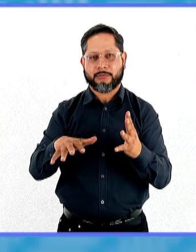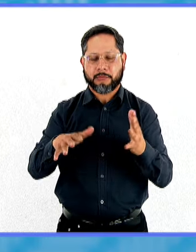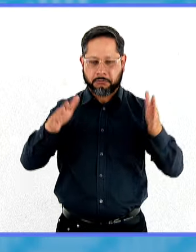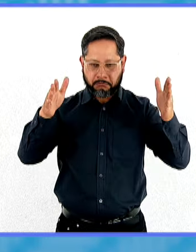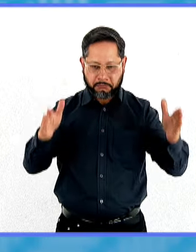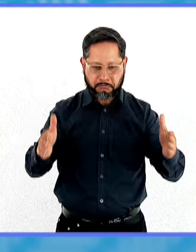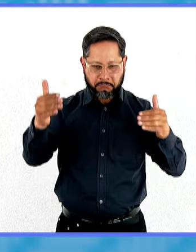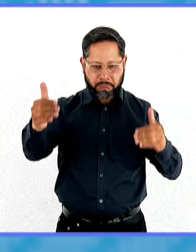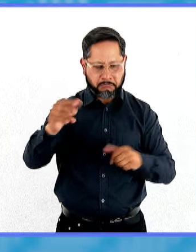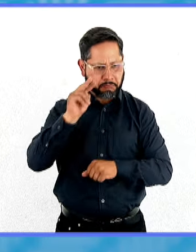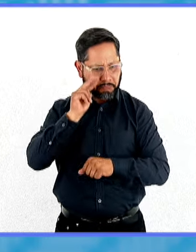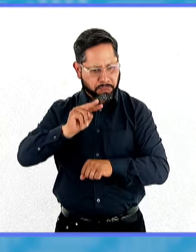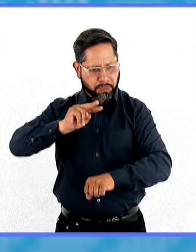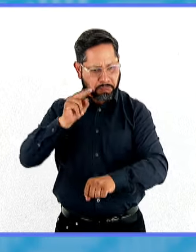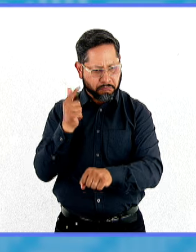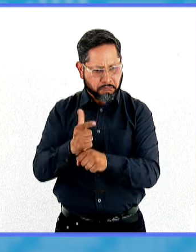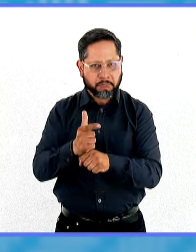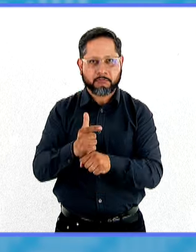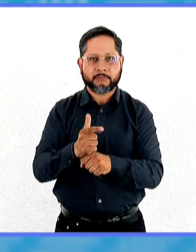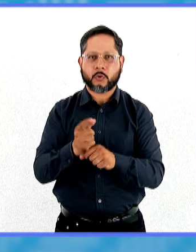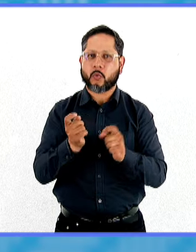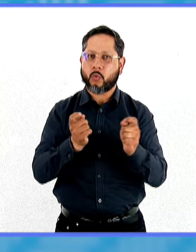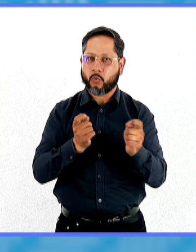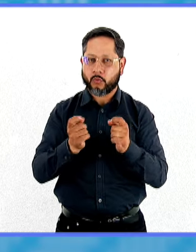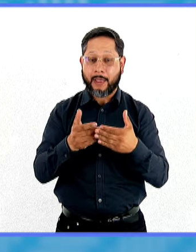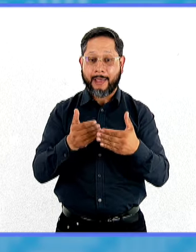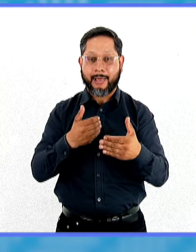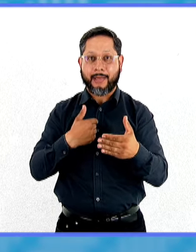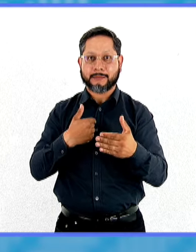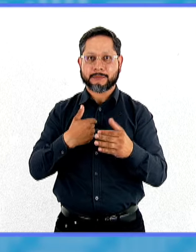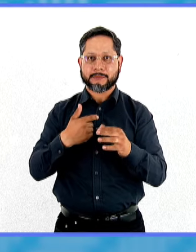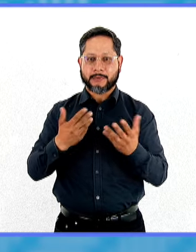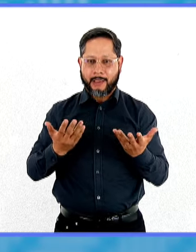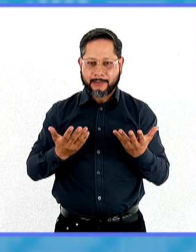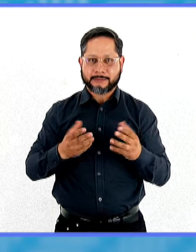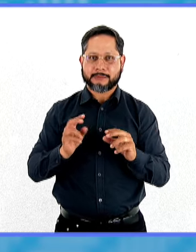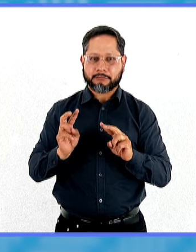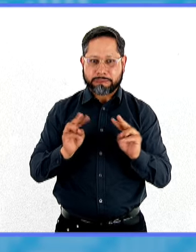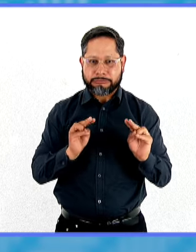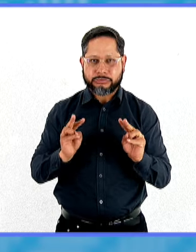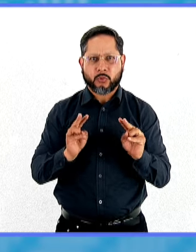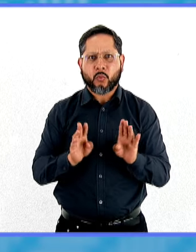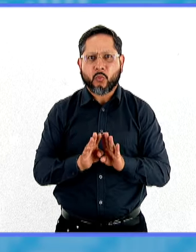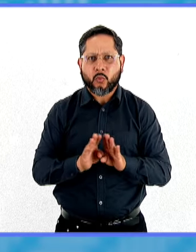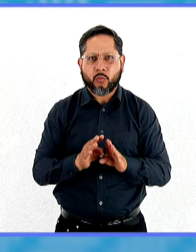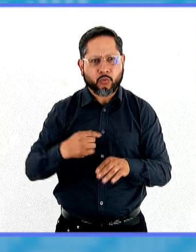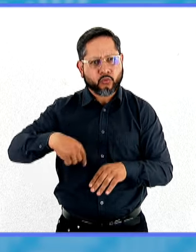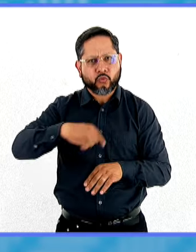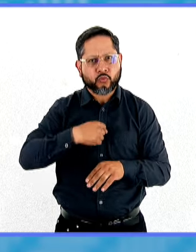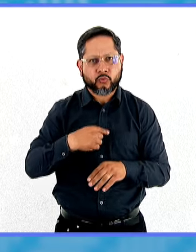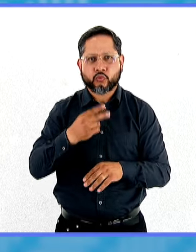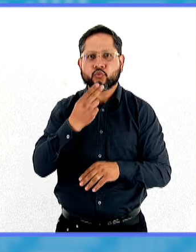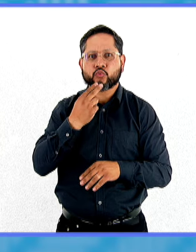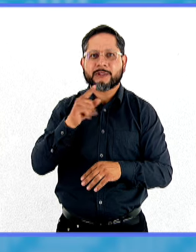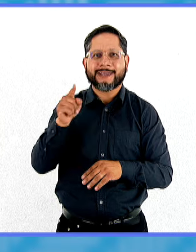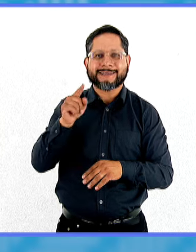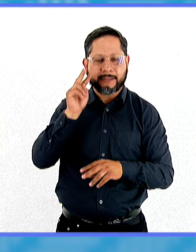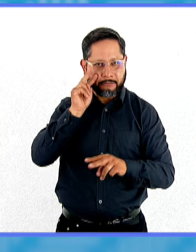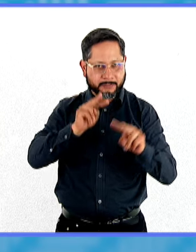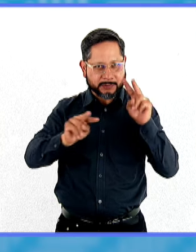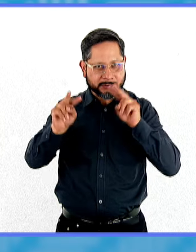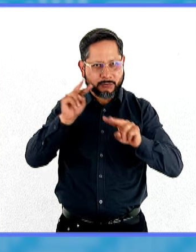necesario que es tanto prevenir como controlar Cuál es la utilidad o la aplicación que se le puede dar a este visualizador del instituto